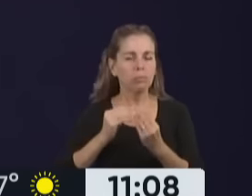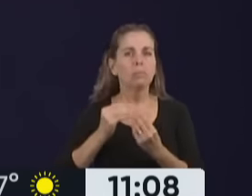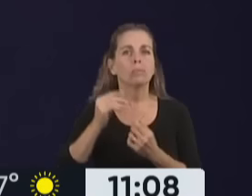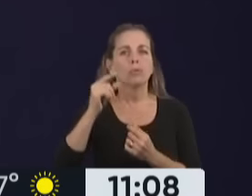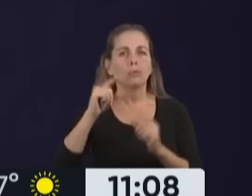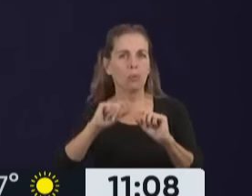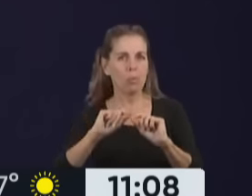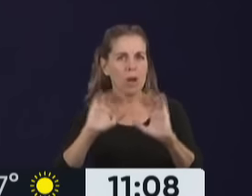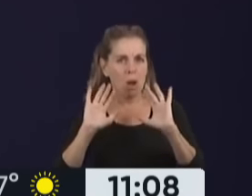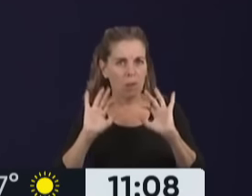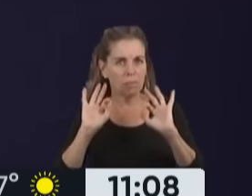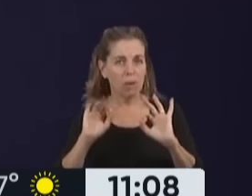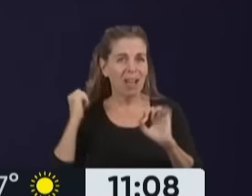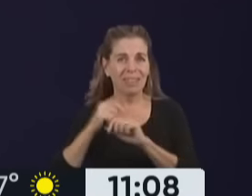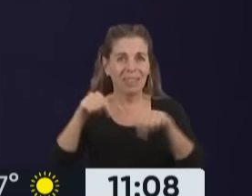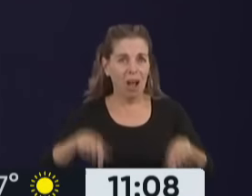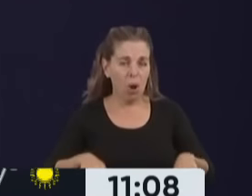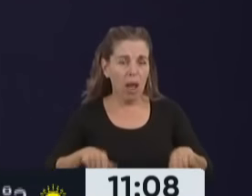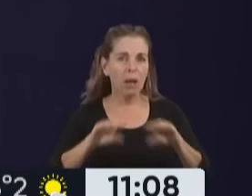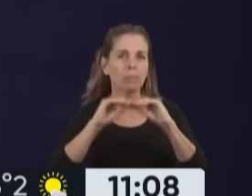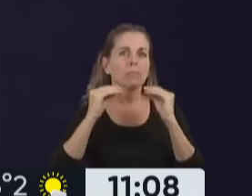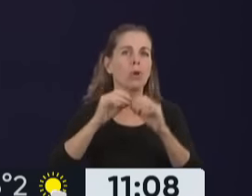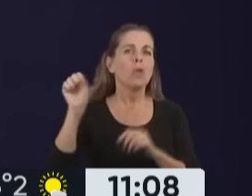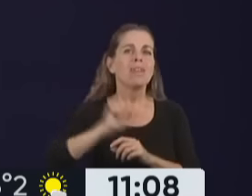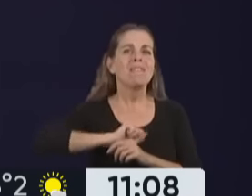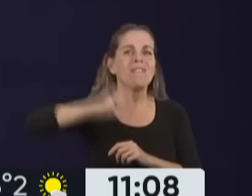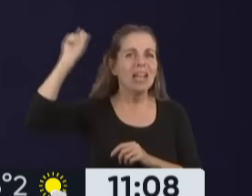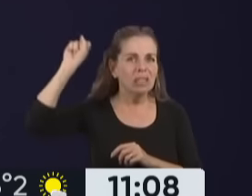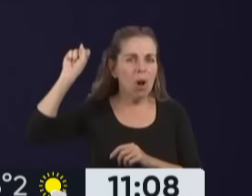dígito. La inflación núcleo,